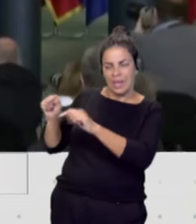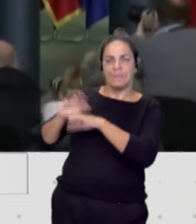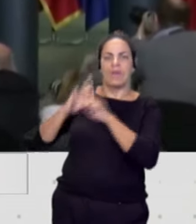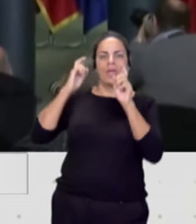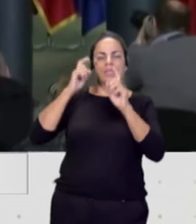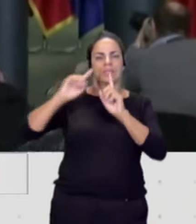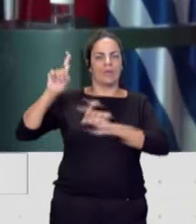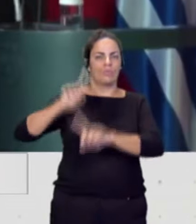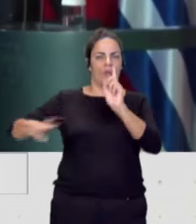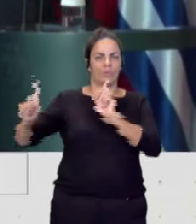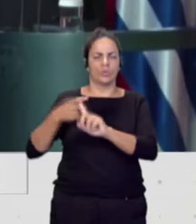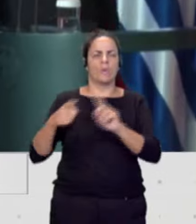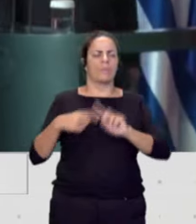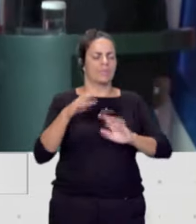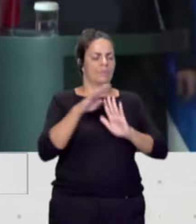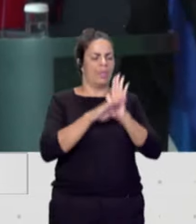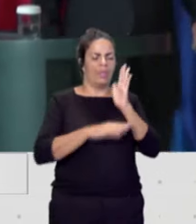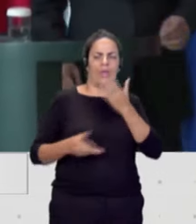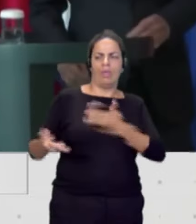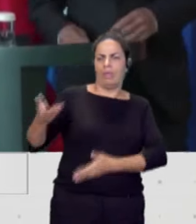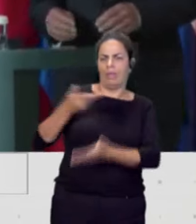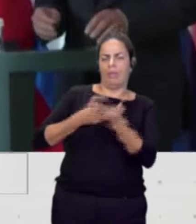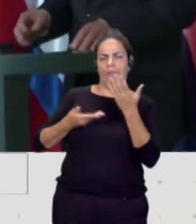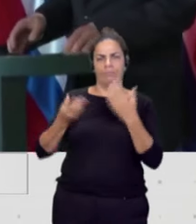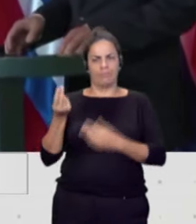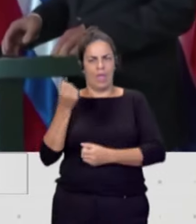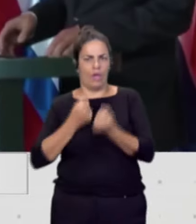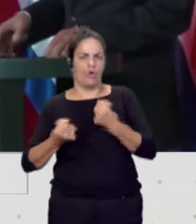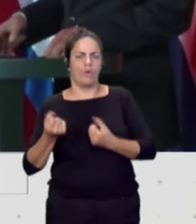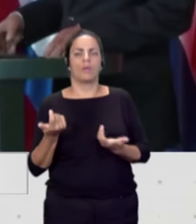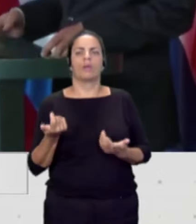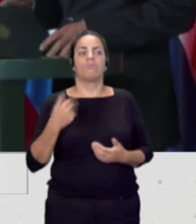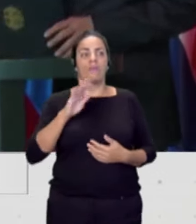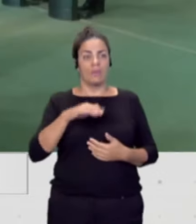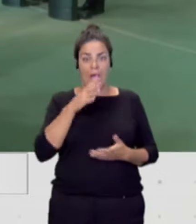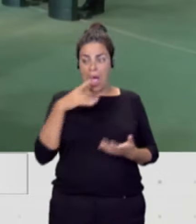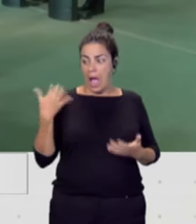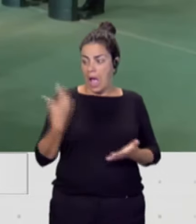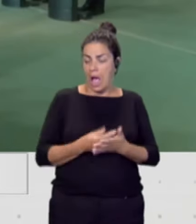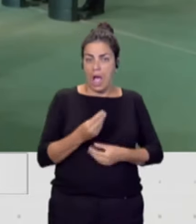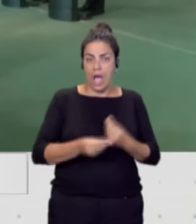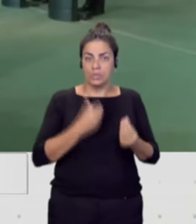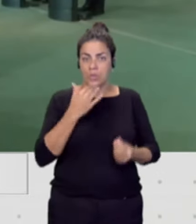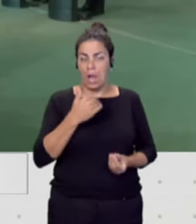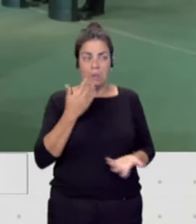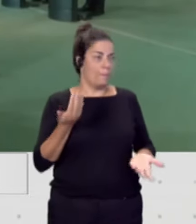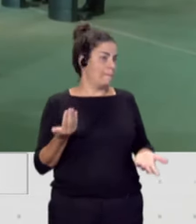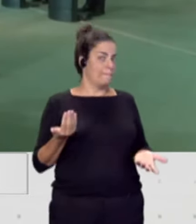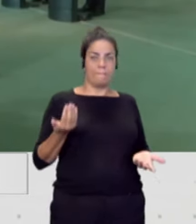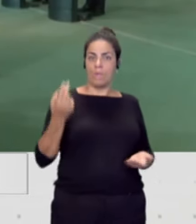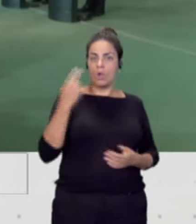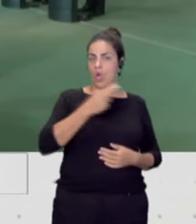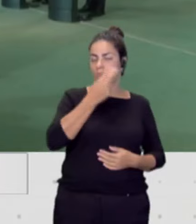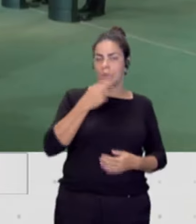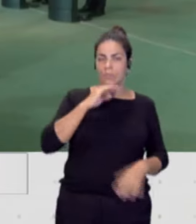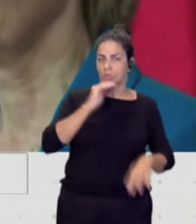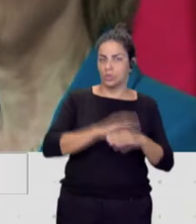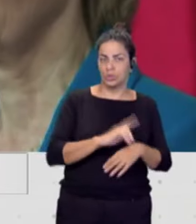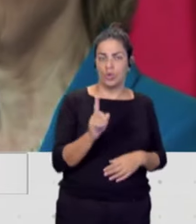medidas de colaboración, de cooperación económica, etcétera. ¿Se ha hecho algo en ese sentido? No, no se ha cumplido con ese compromiso, pero sí las medidas drásticas